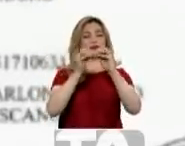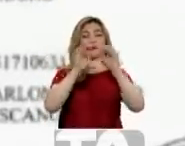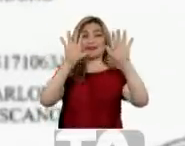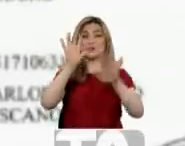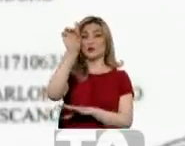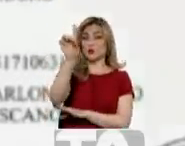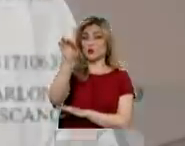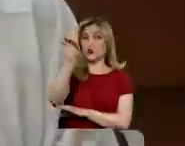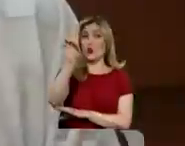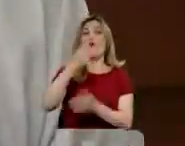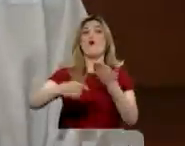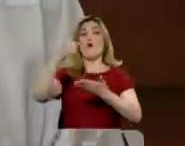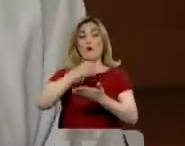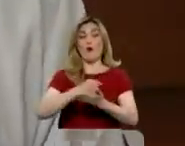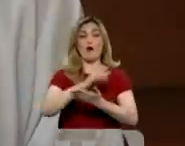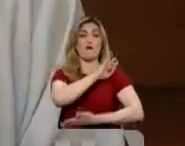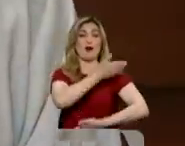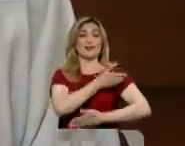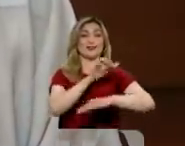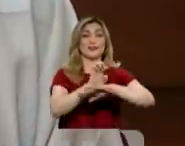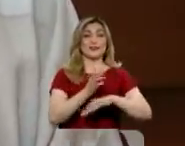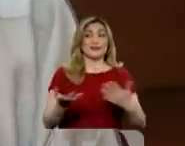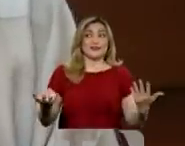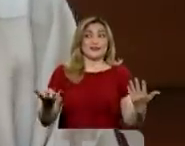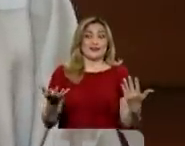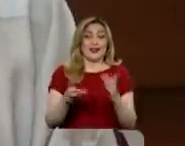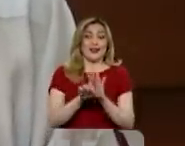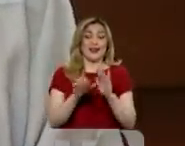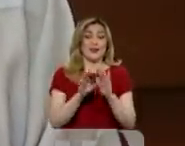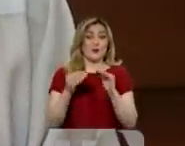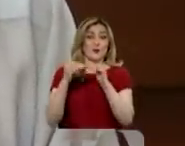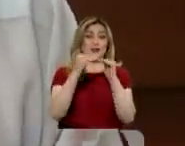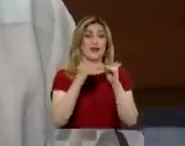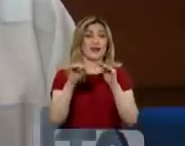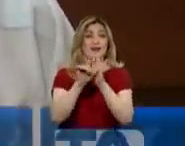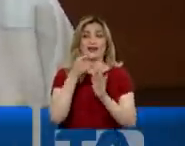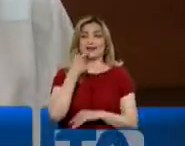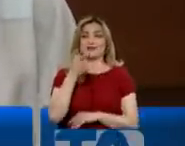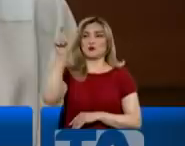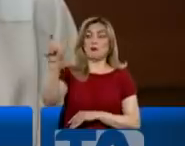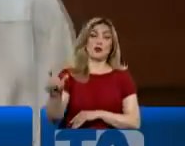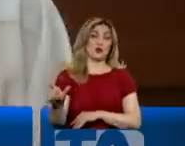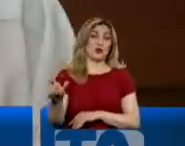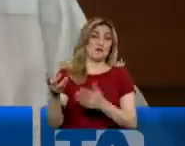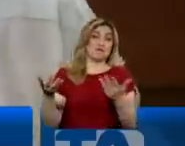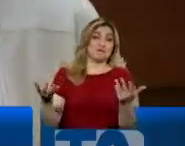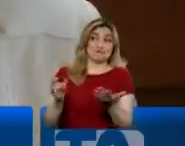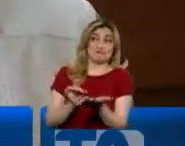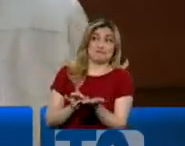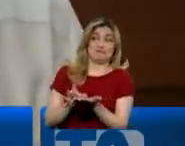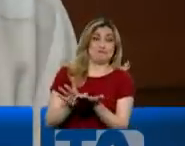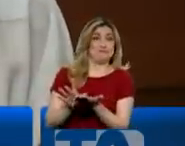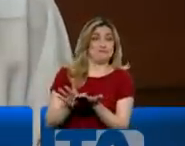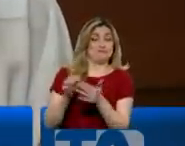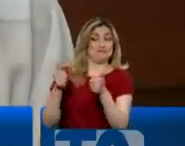1 de guayas por fue el pse cuador no existe en el código de la democracia algún artículo que diga que un ciudadano voy a ser eliminado de